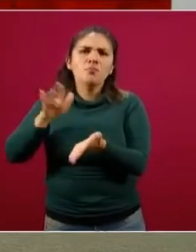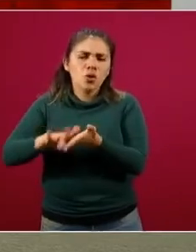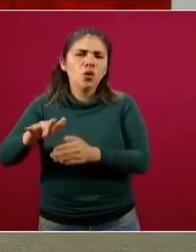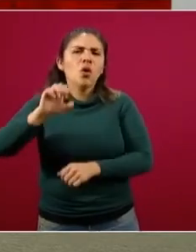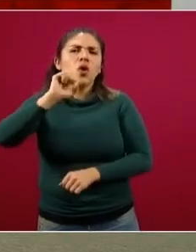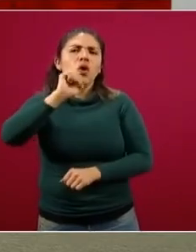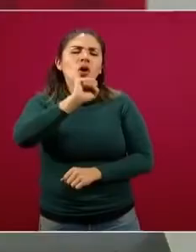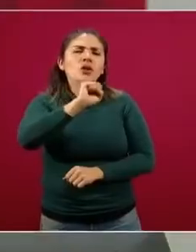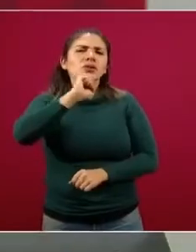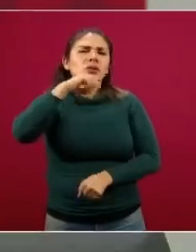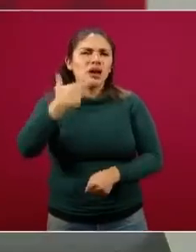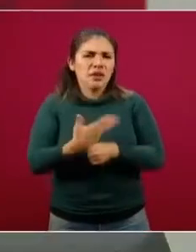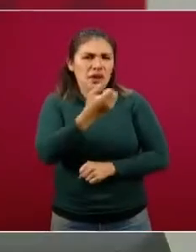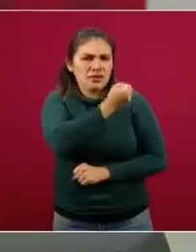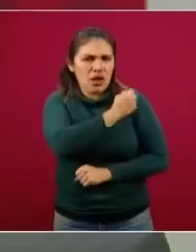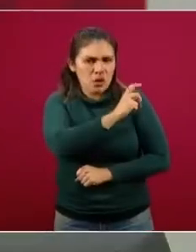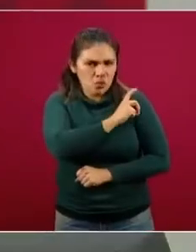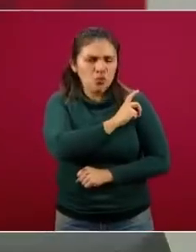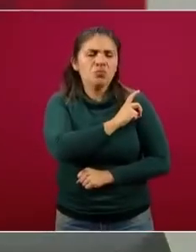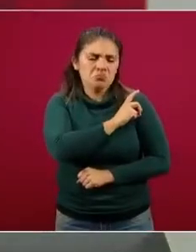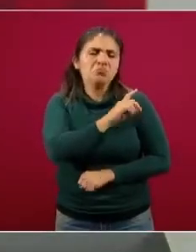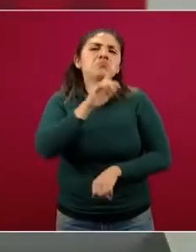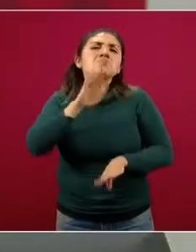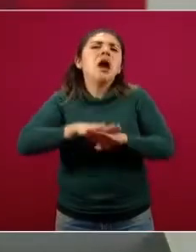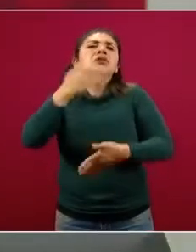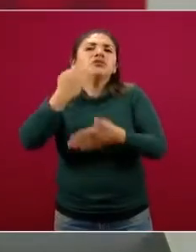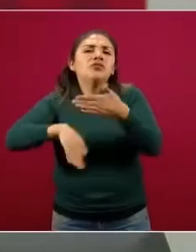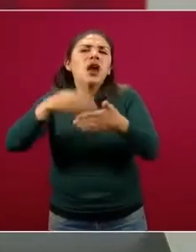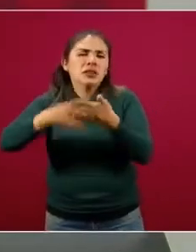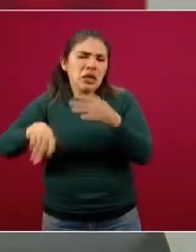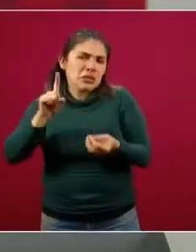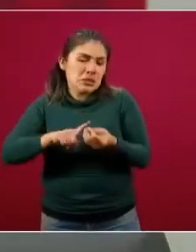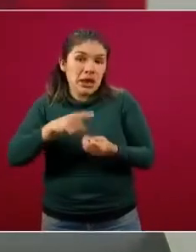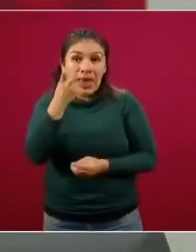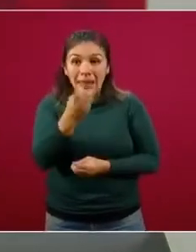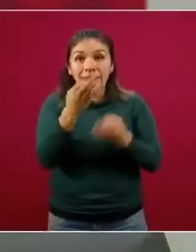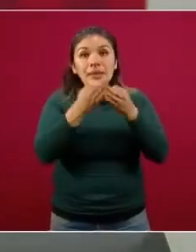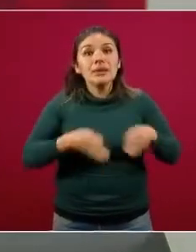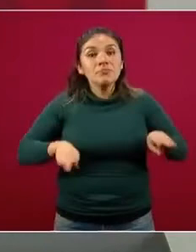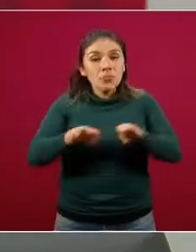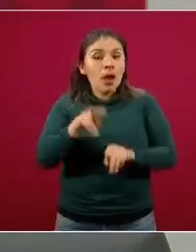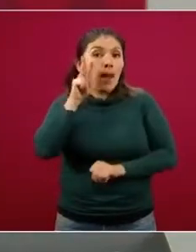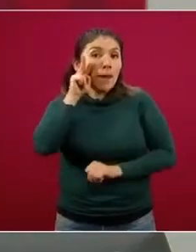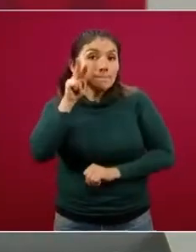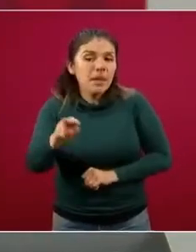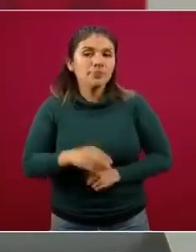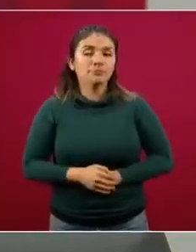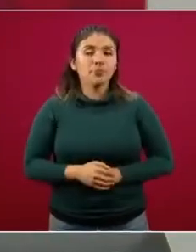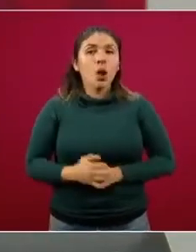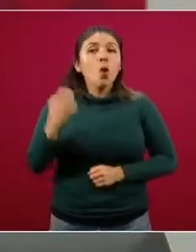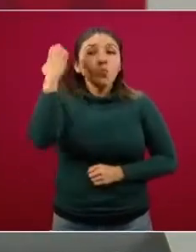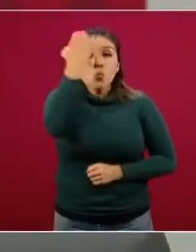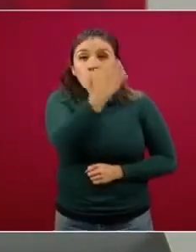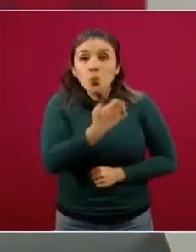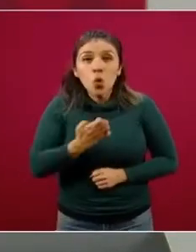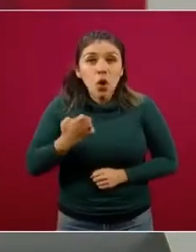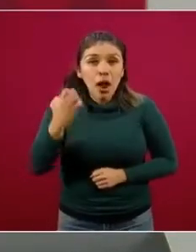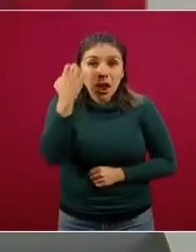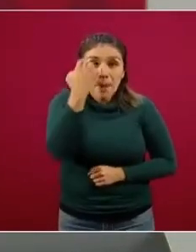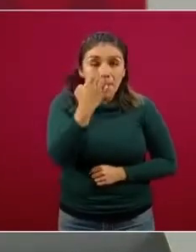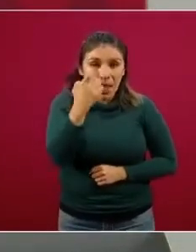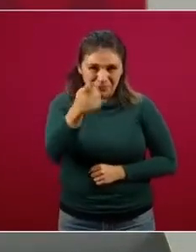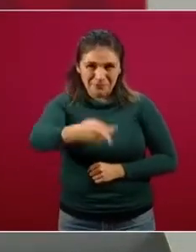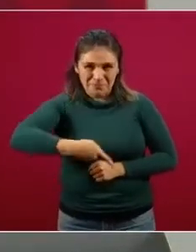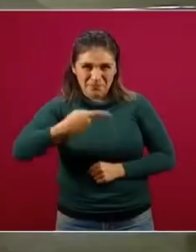Salud Federal y de quien haga falta. Y aquí es importante visualizar que el tema de pruebas, regreso al tema de pruebas que